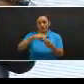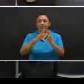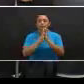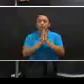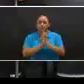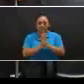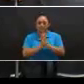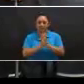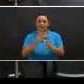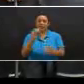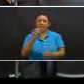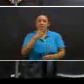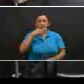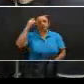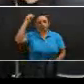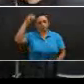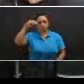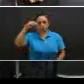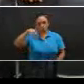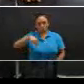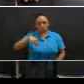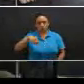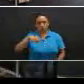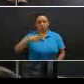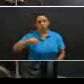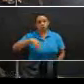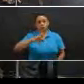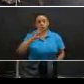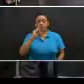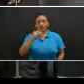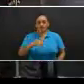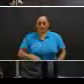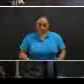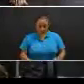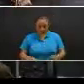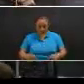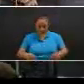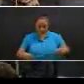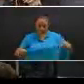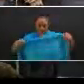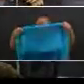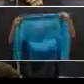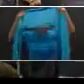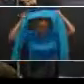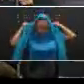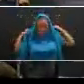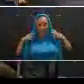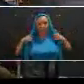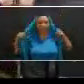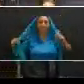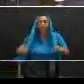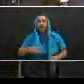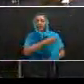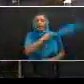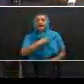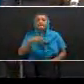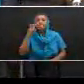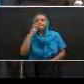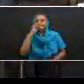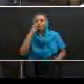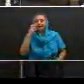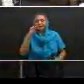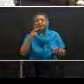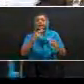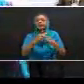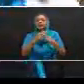pedir que Dios nos hable porque todos estamos necesitados de él. Amén. Padre, en el nombre poderoso de Jesús,